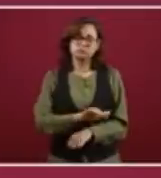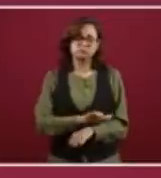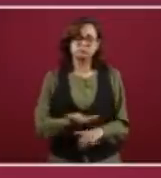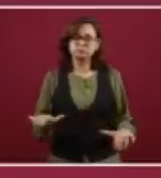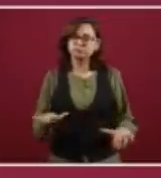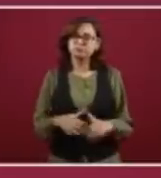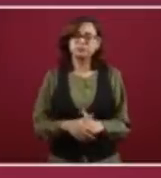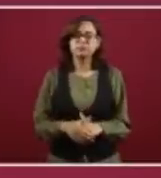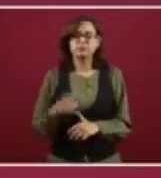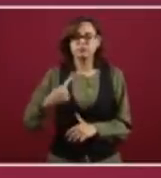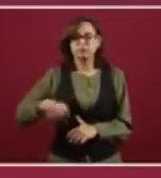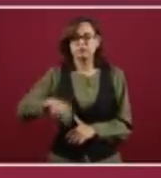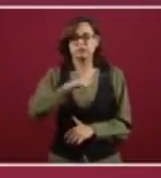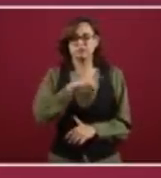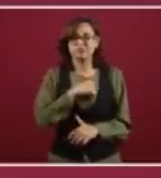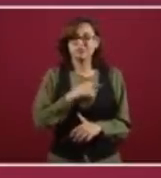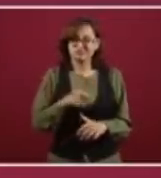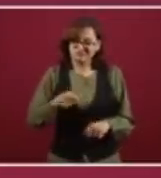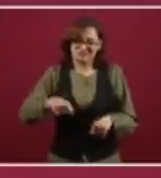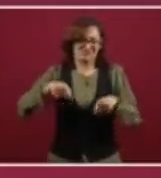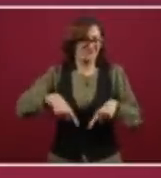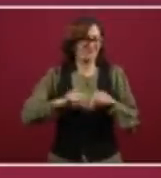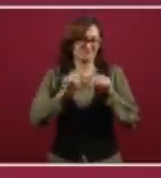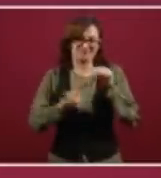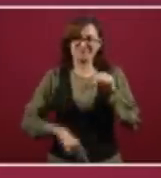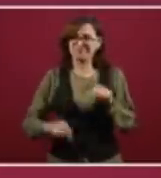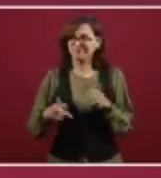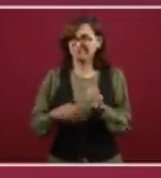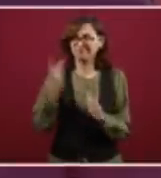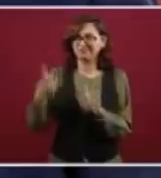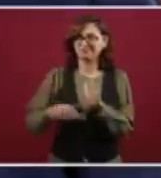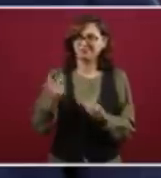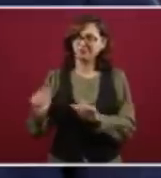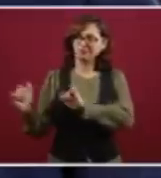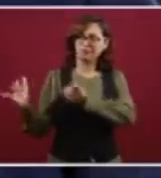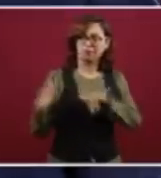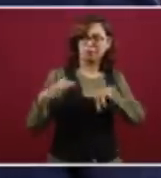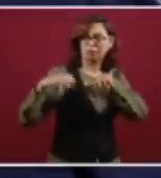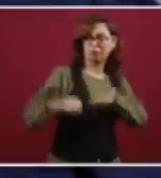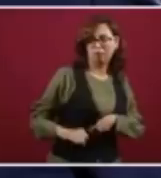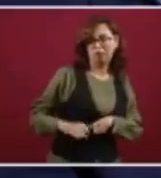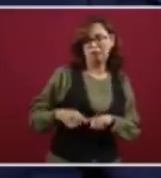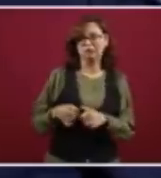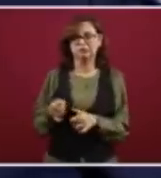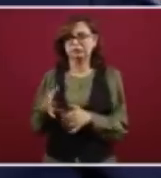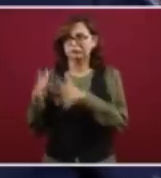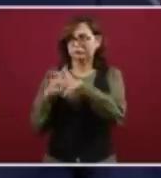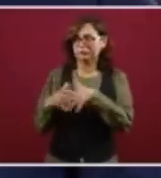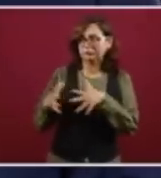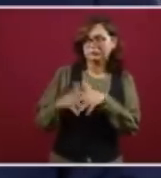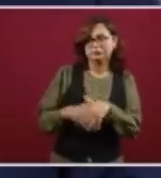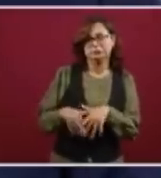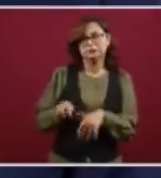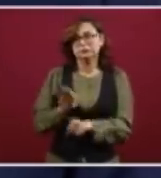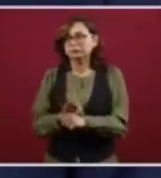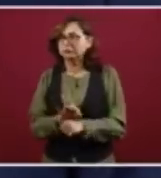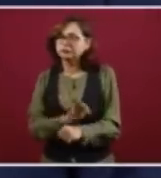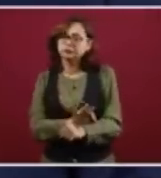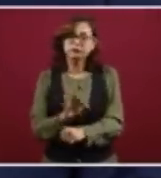porque nosotros hemos padecido de invasiones y no queremos que ningún pueblo sea invadido por